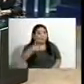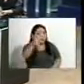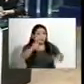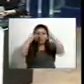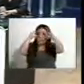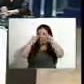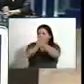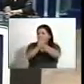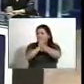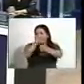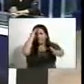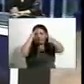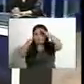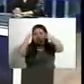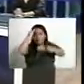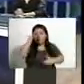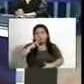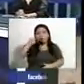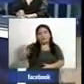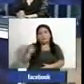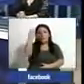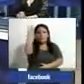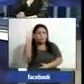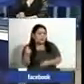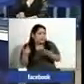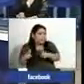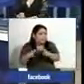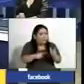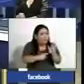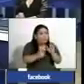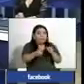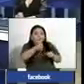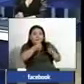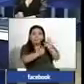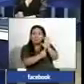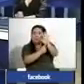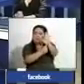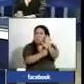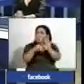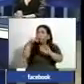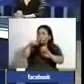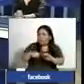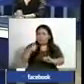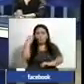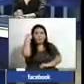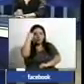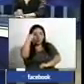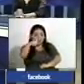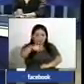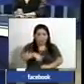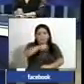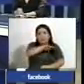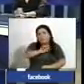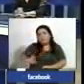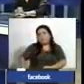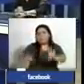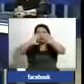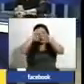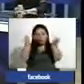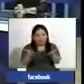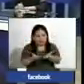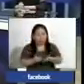Buenas noches, nos da gusto saludarles en el día jueves. Estamos listos para presentarles las informaciones más relevantes que han ocurrido tanto a nivel local como a nivel